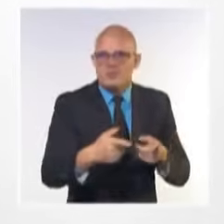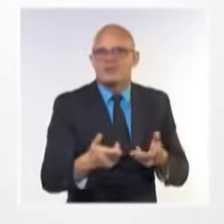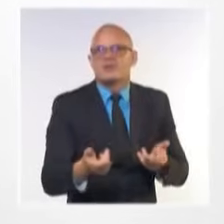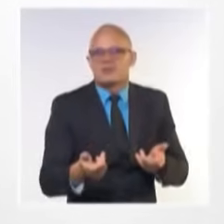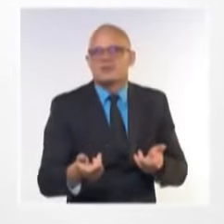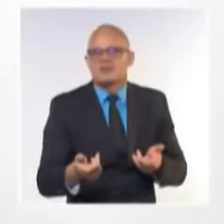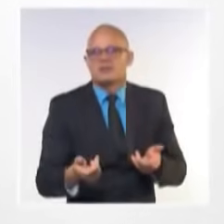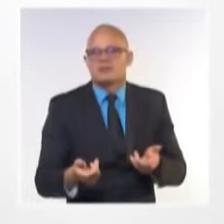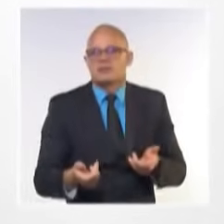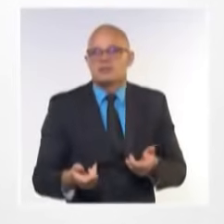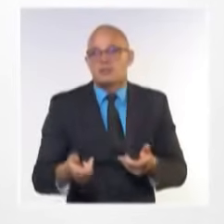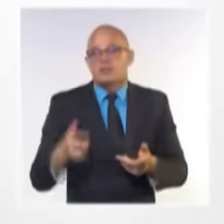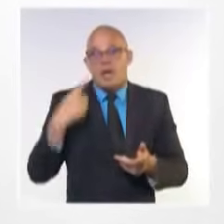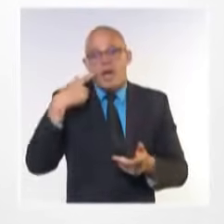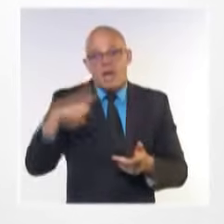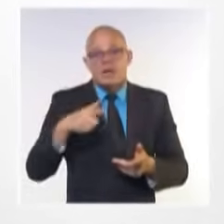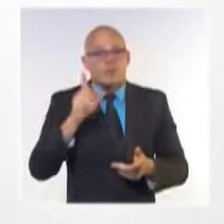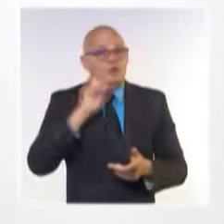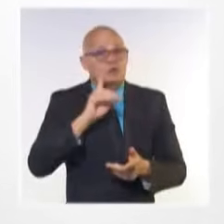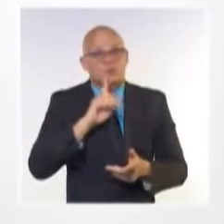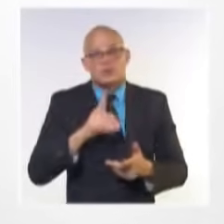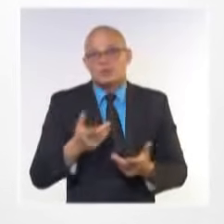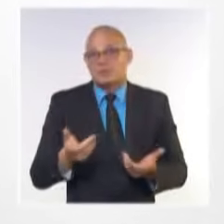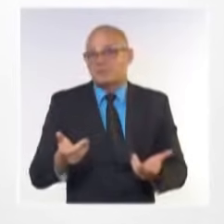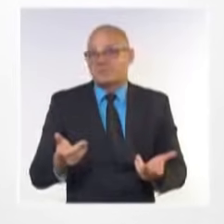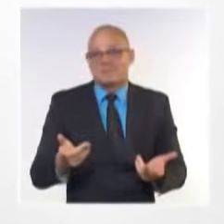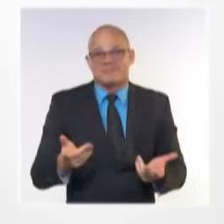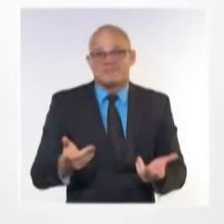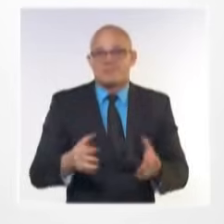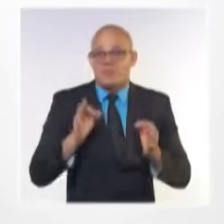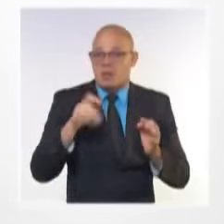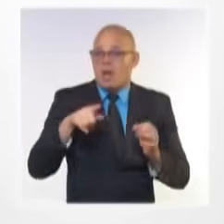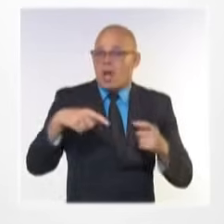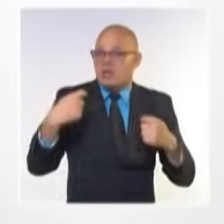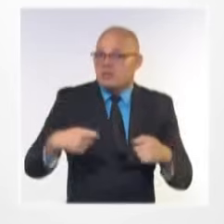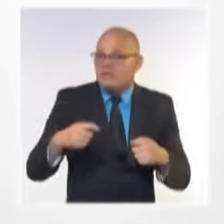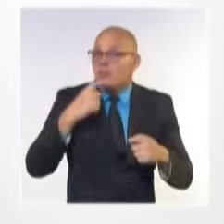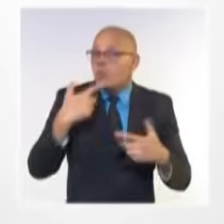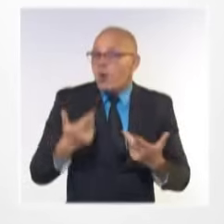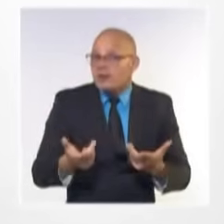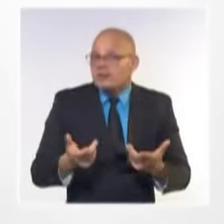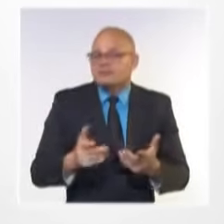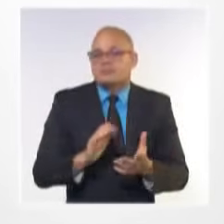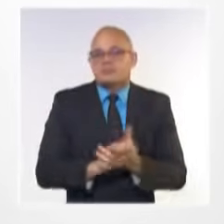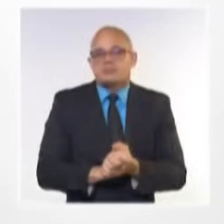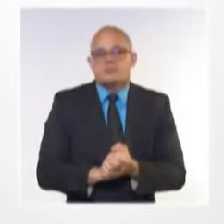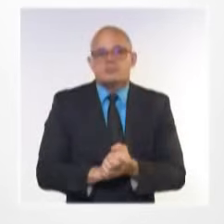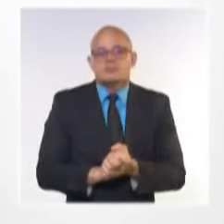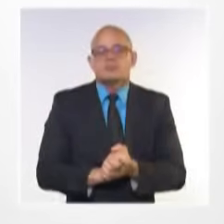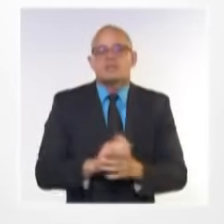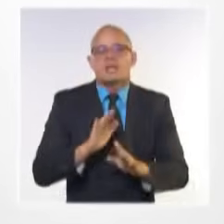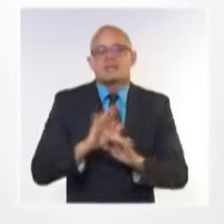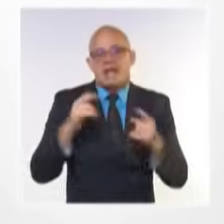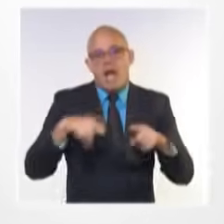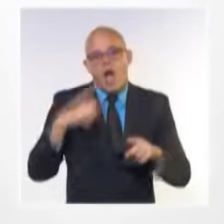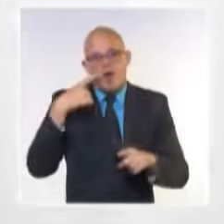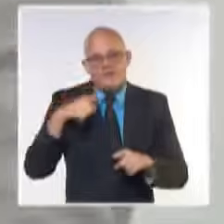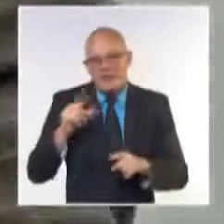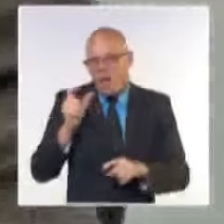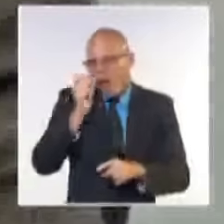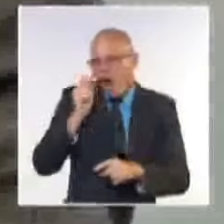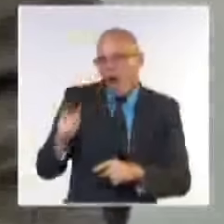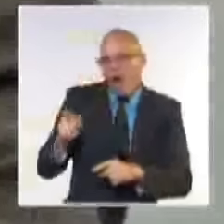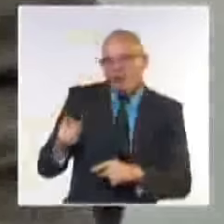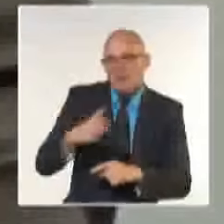es un delito de los que requiere que sean sujetos especiales, la participación del TCP sería en concepto